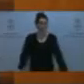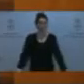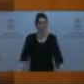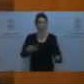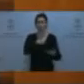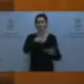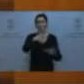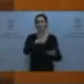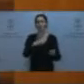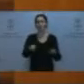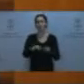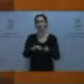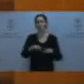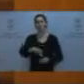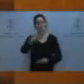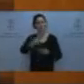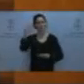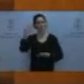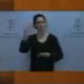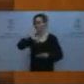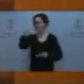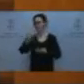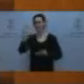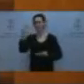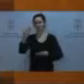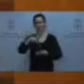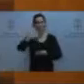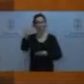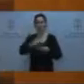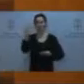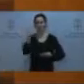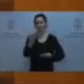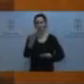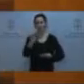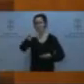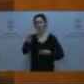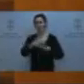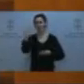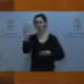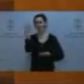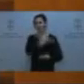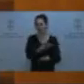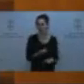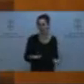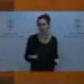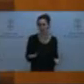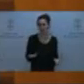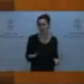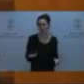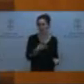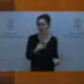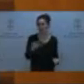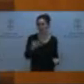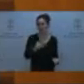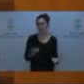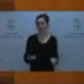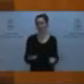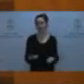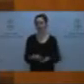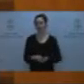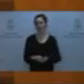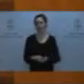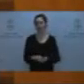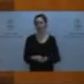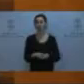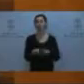permanecer en la barricada del no por el no del ordeno y mando, el no de la desconfianza y el no de la ineptitud política.